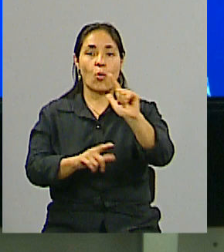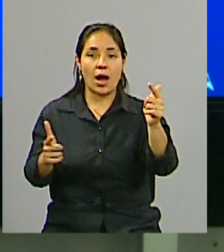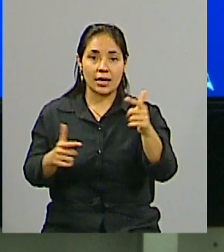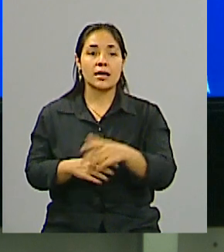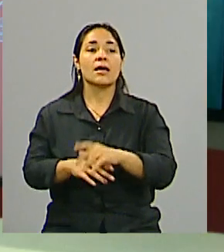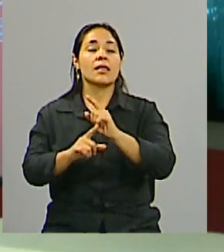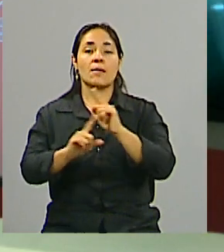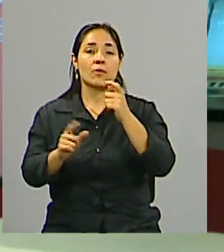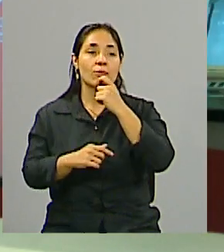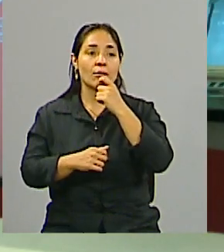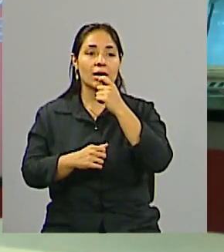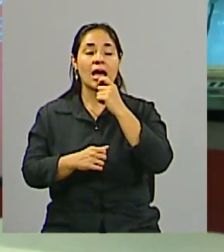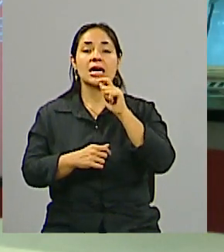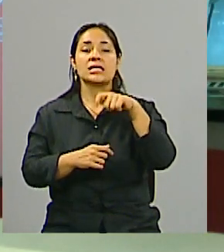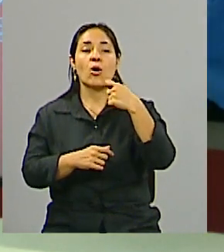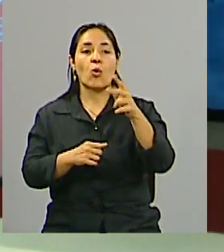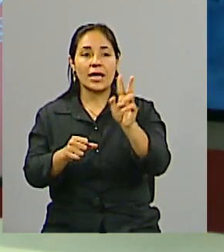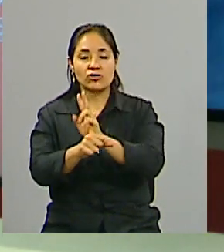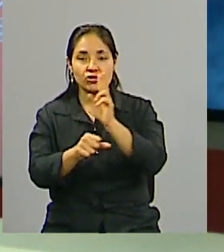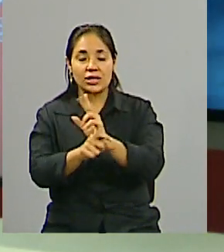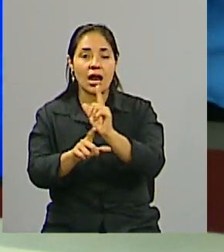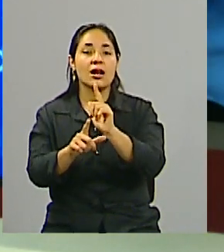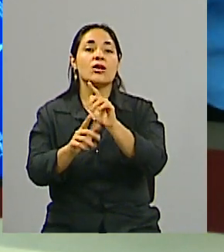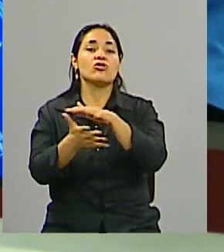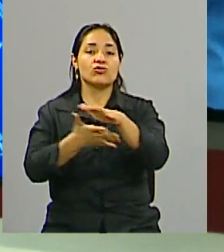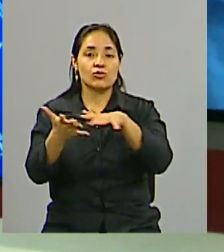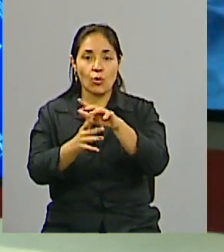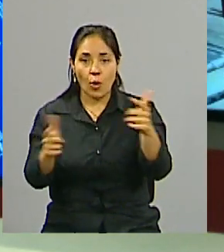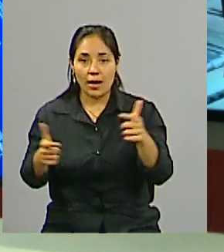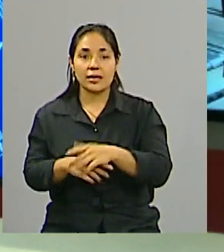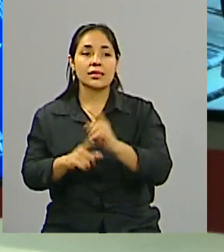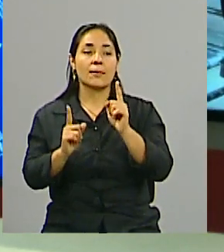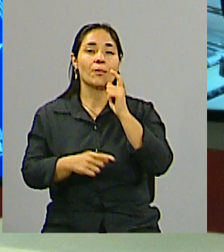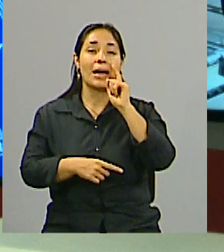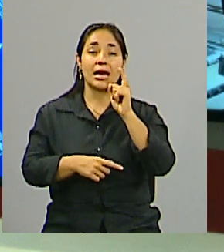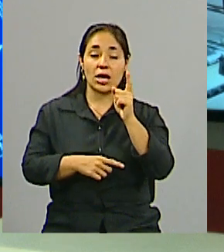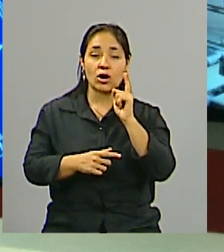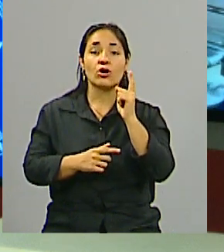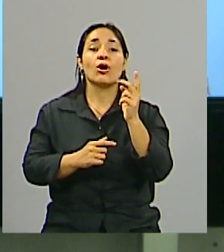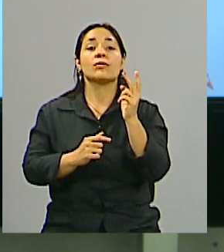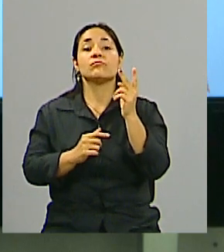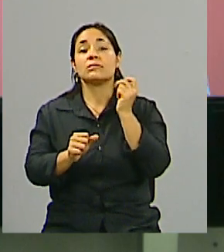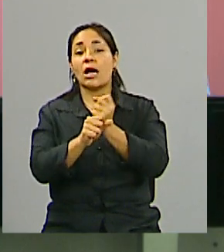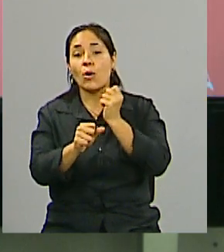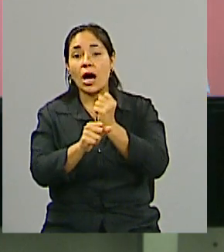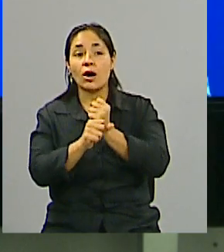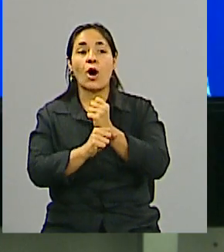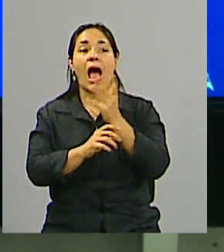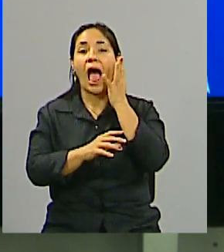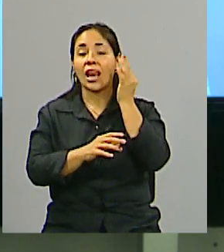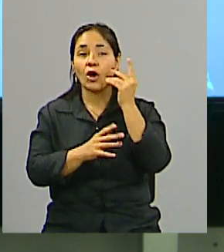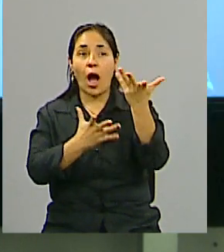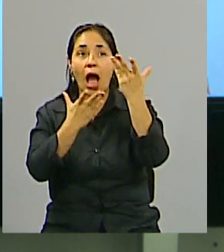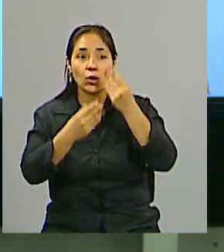están cubiertos por la seguridad social y sus riesgos laborales no tienen ningún paraguas protectorio. Eso es algo